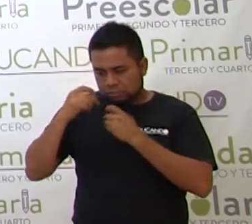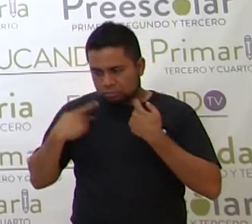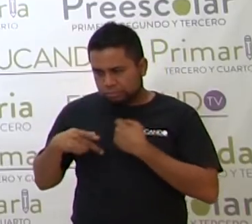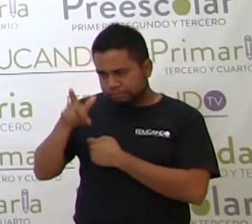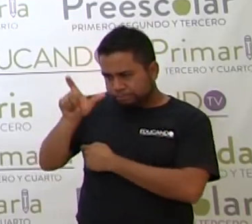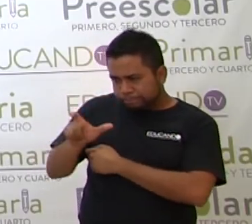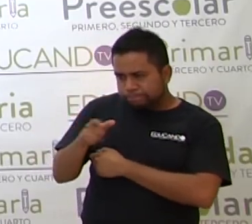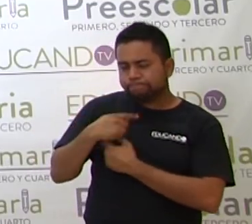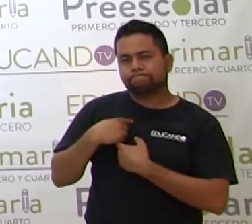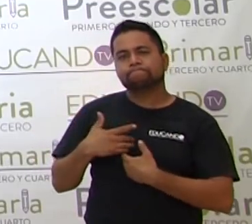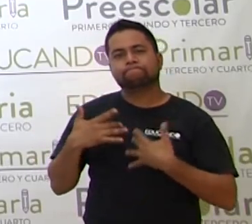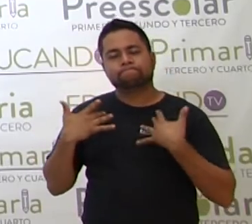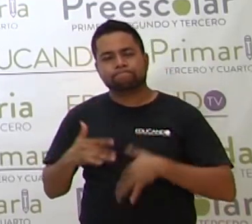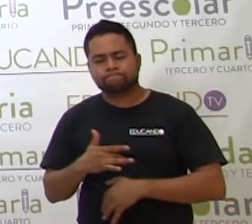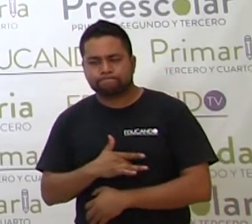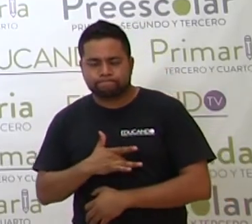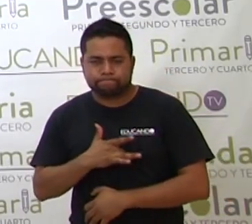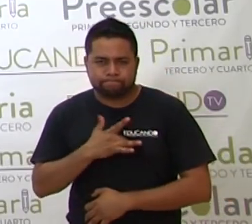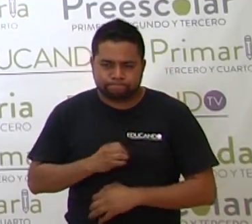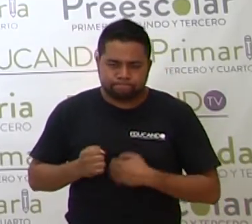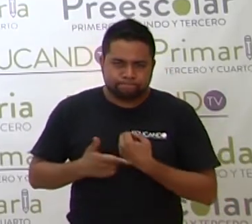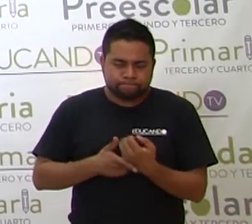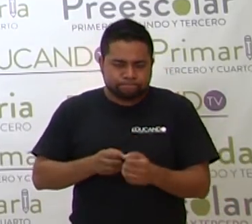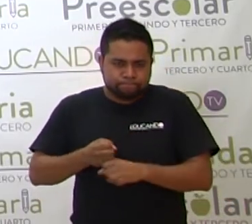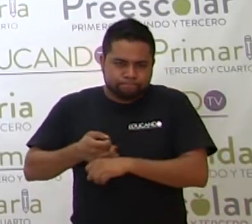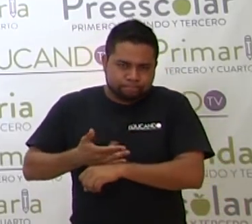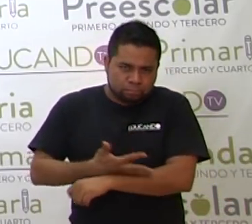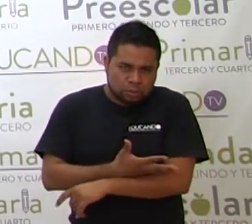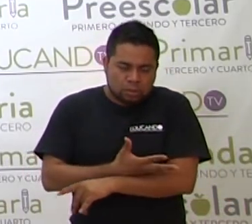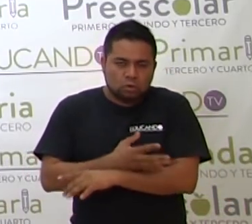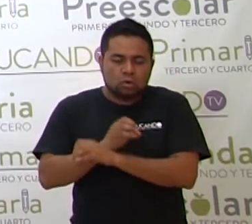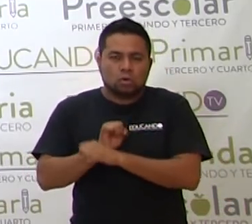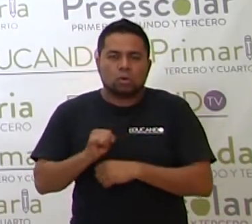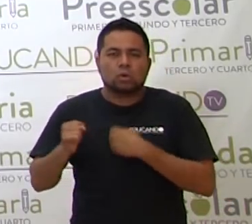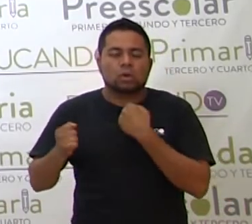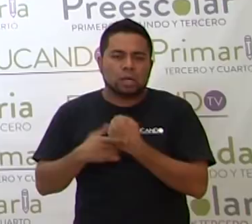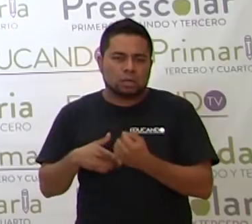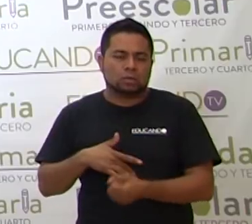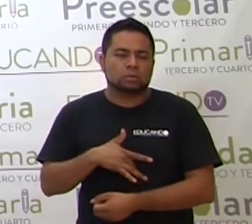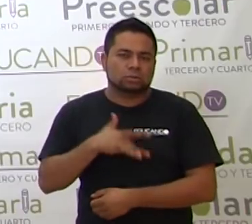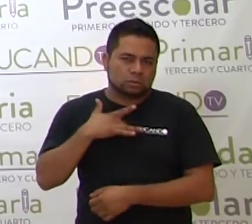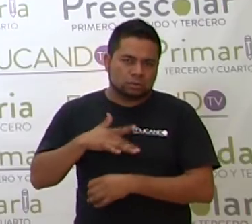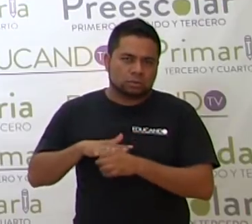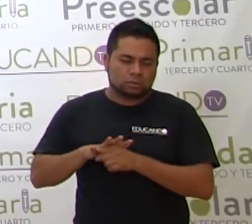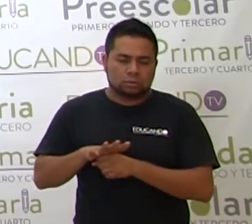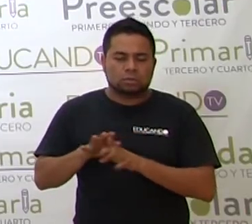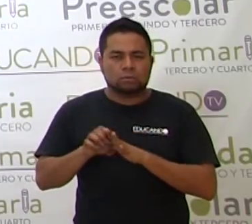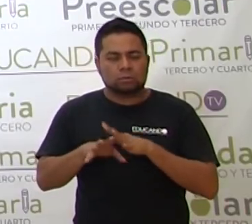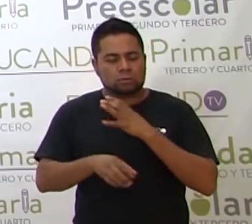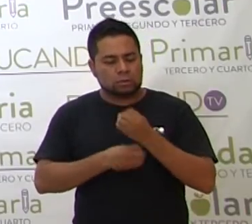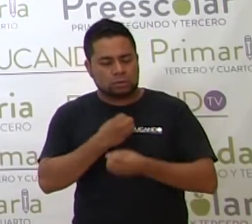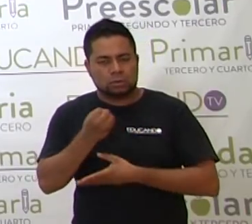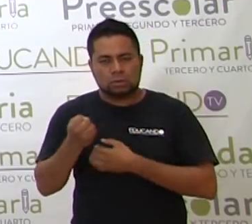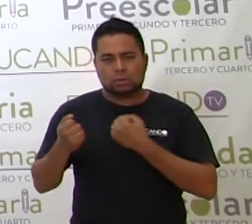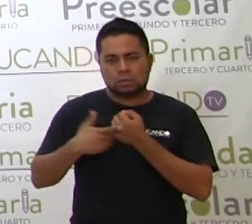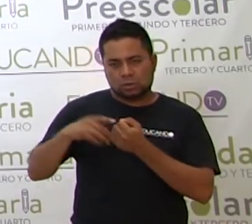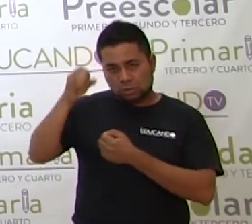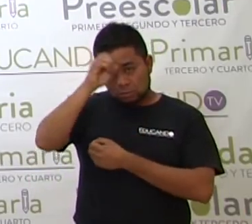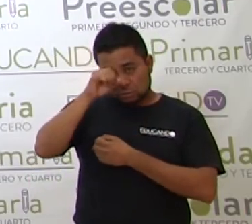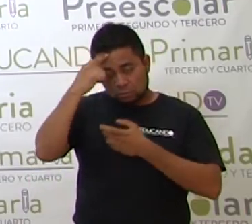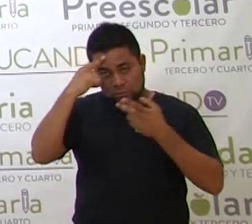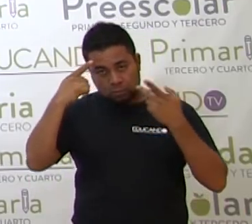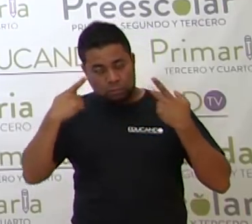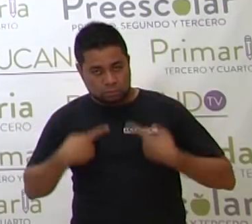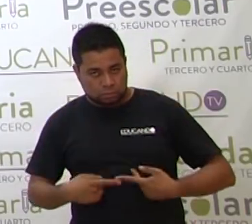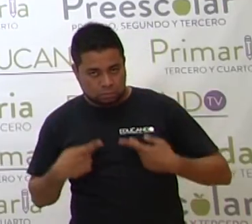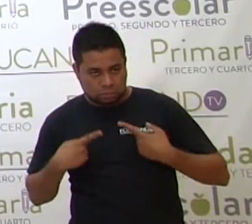persona, estamos sintiendo alguna emoción o también estamos expresando alguna opinión de la